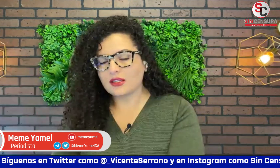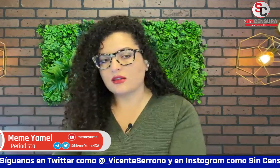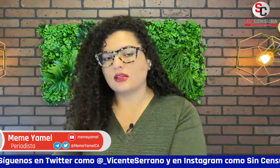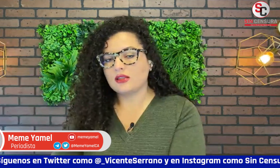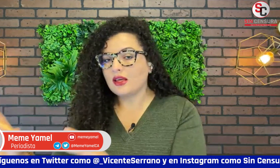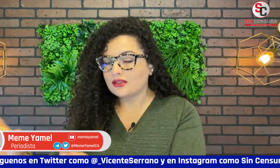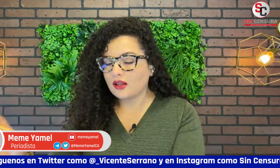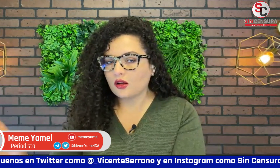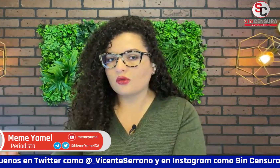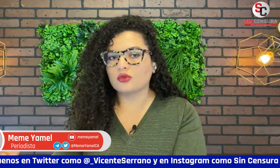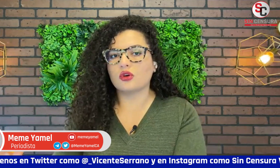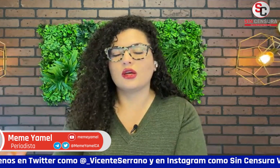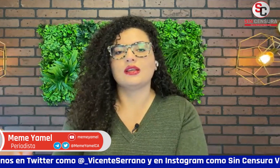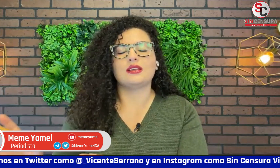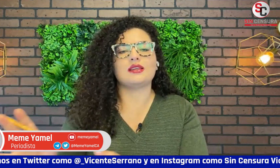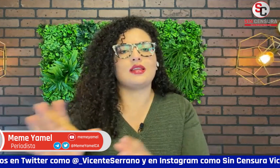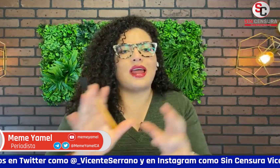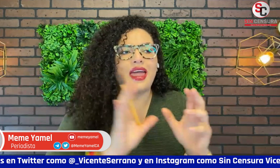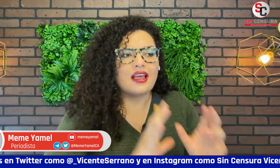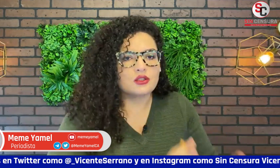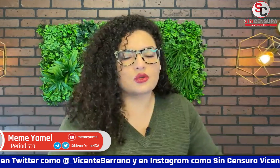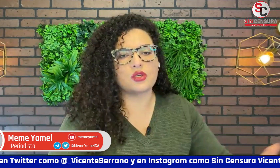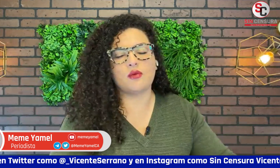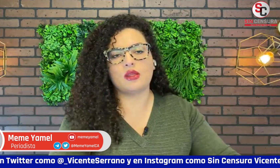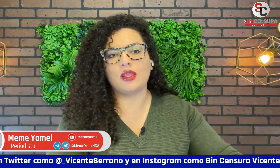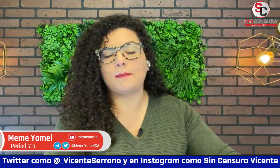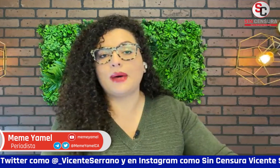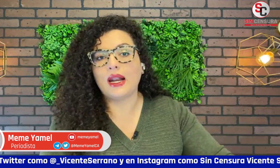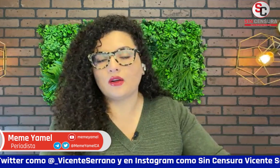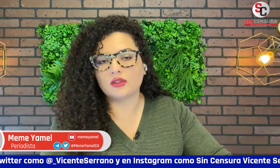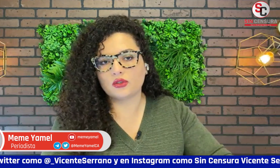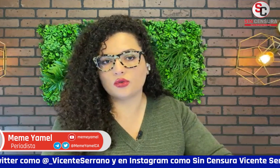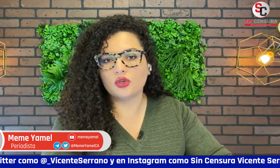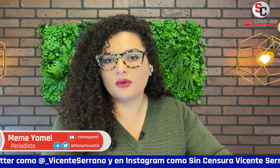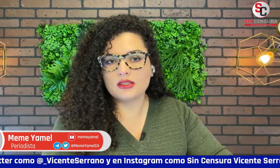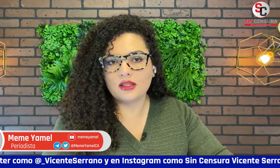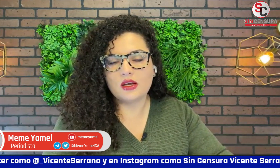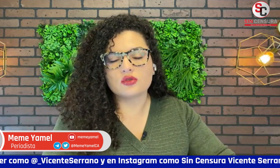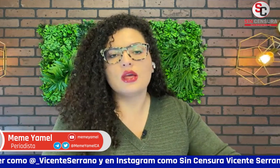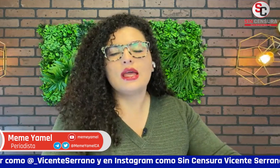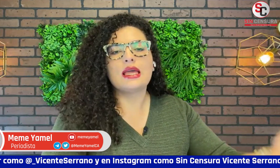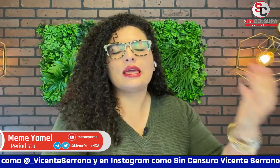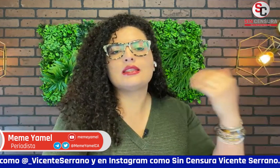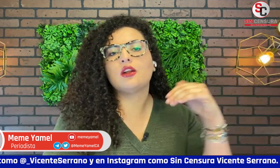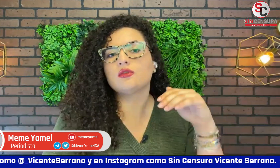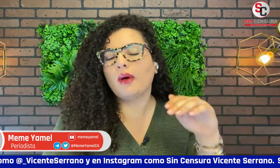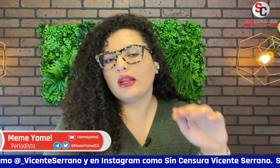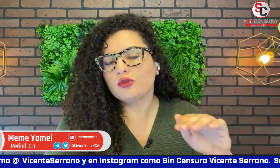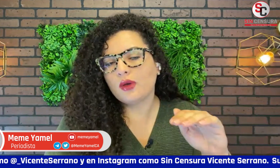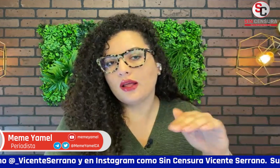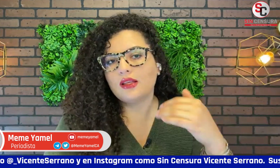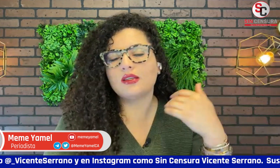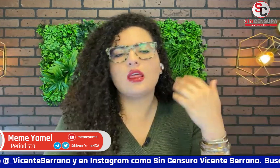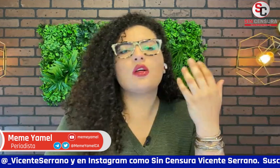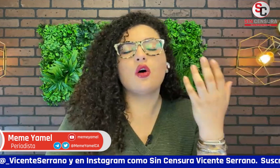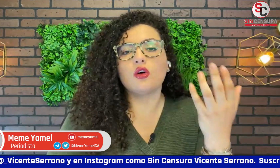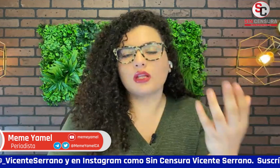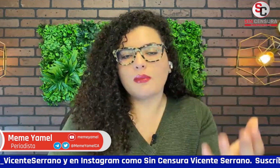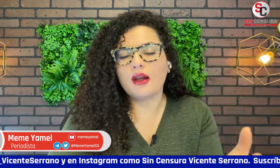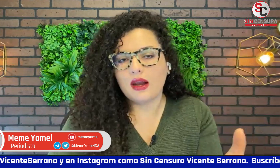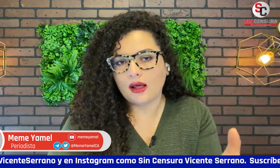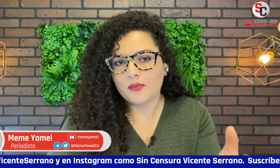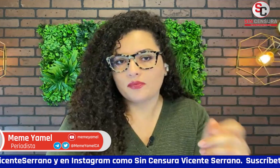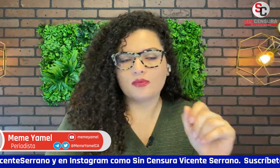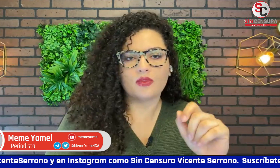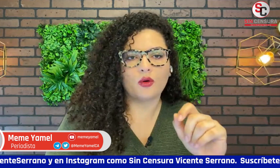entonces ese recurso se destina exclusivamente para los gastos universitarios. Que si los padres hubieran decidido